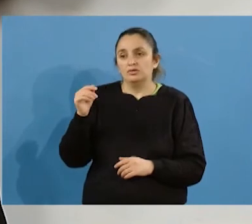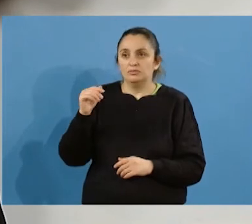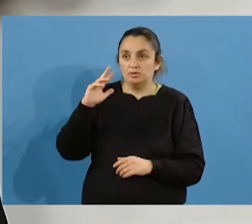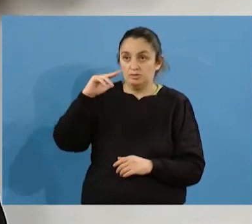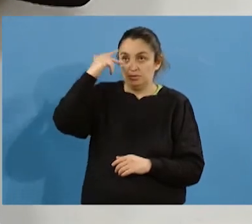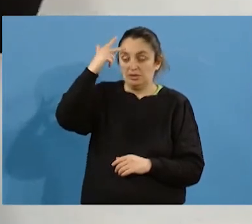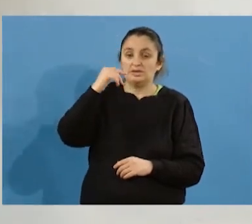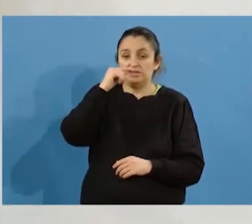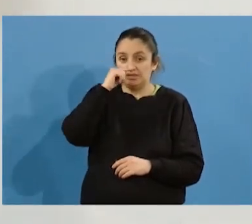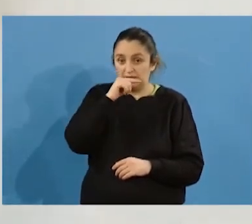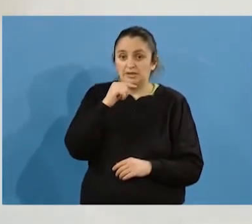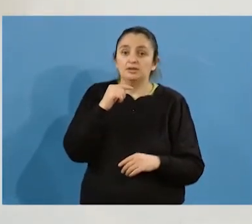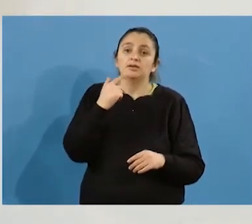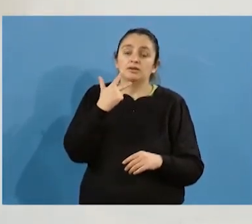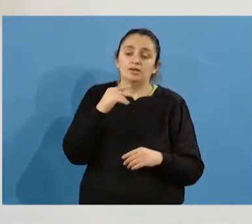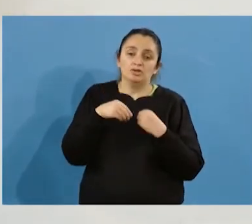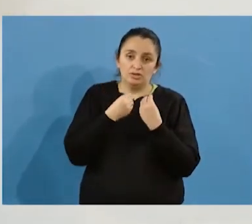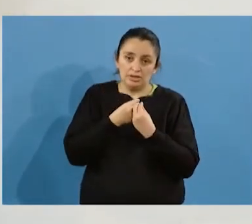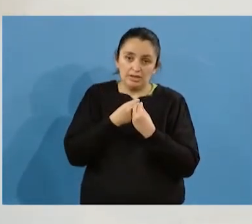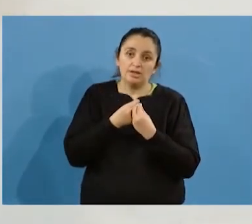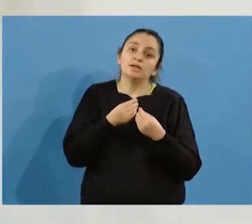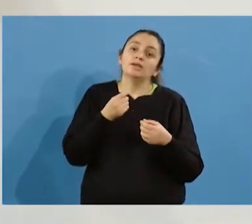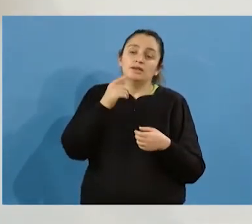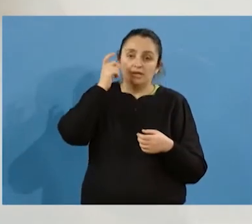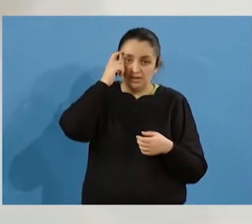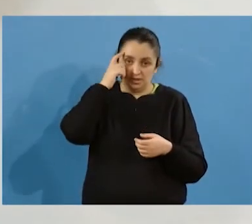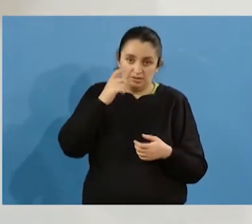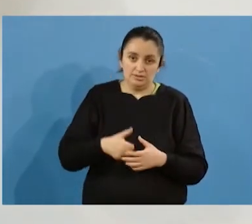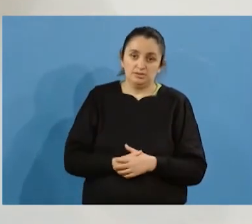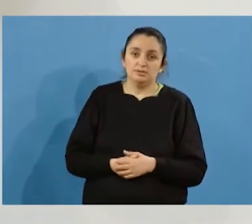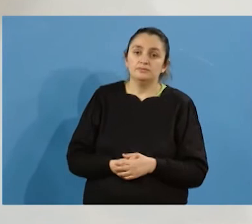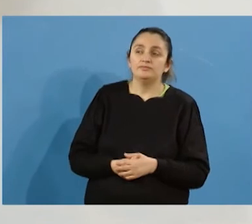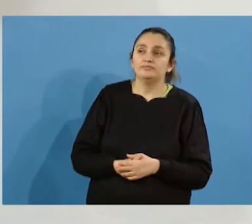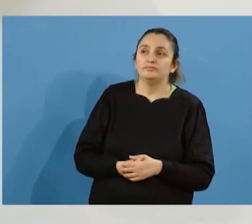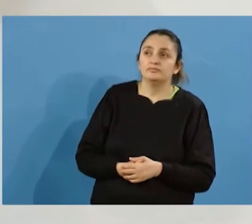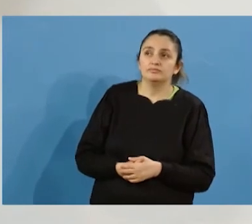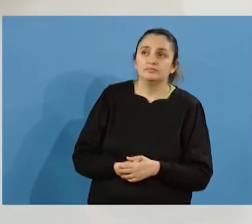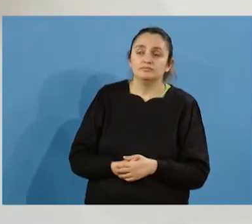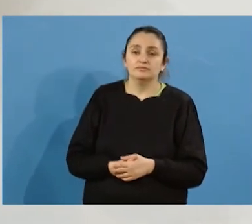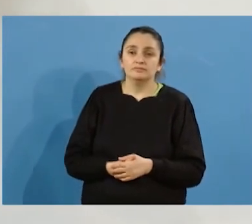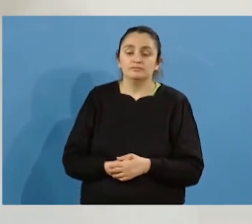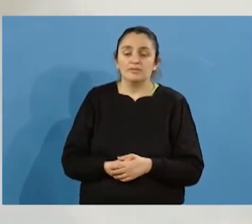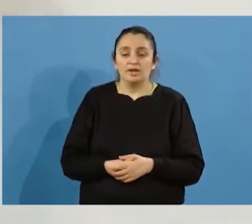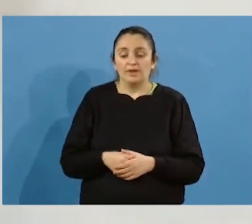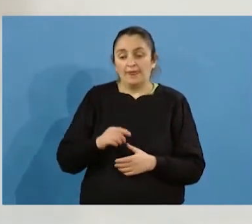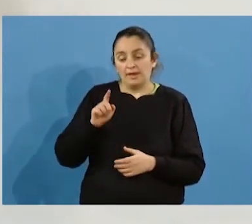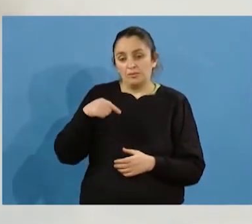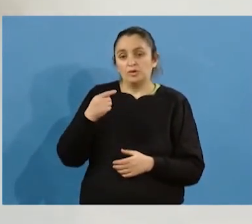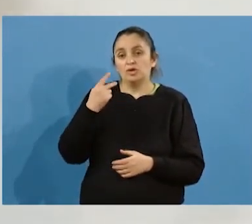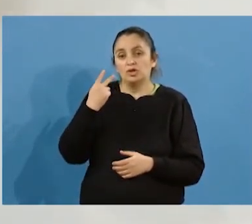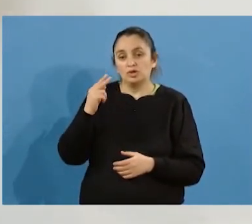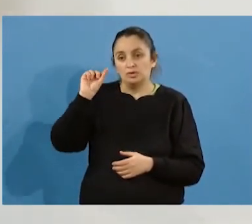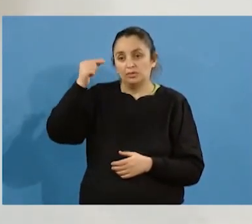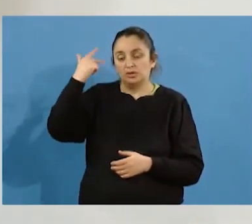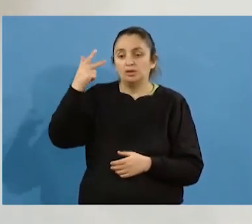310 va a dar el 105 que habíamos logrado en esto voy a tener 2 a la 32 por 24